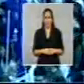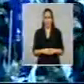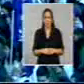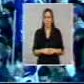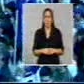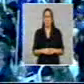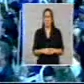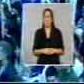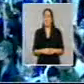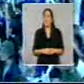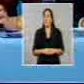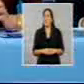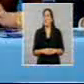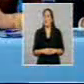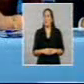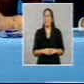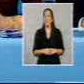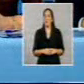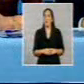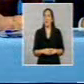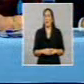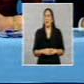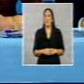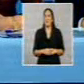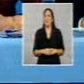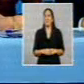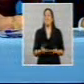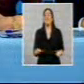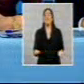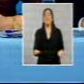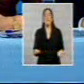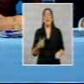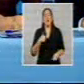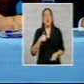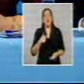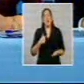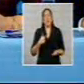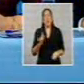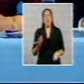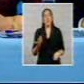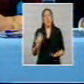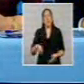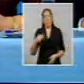no puedo dejar de mencionar algo que me tocó